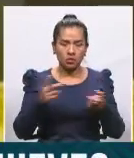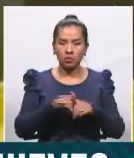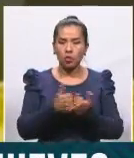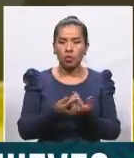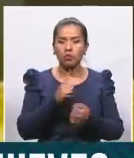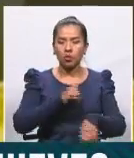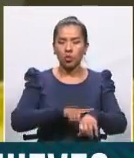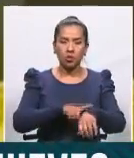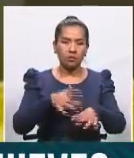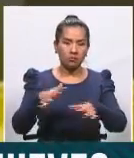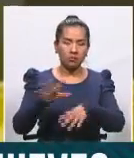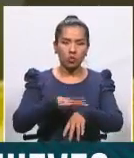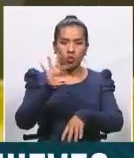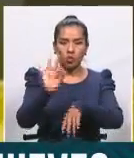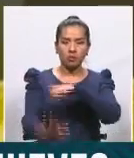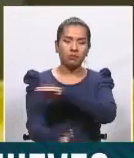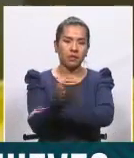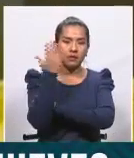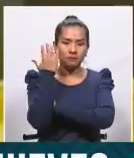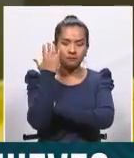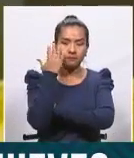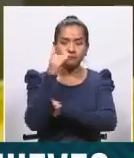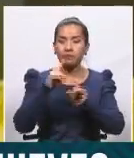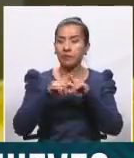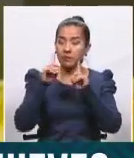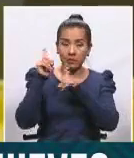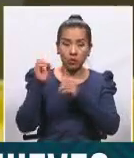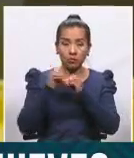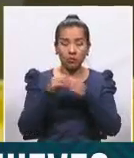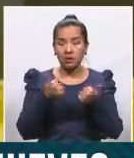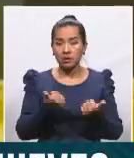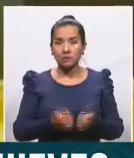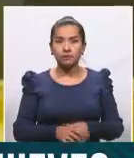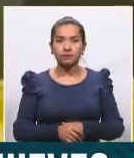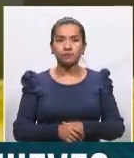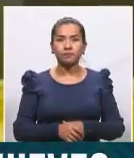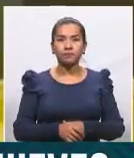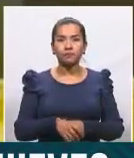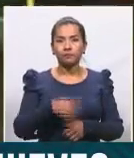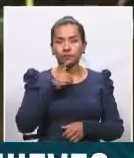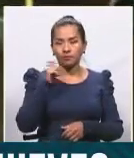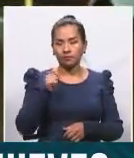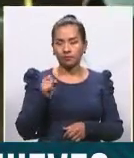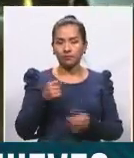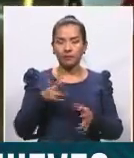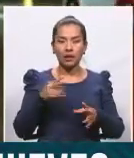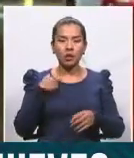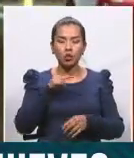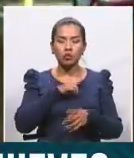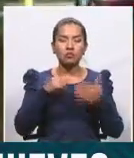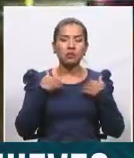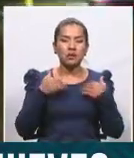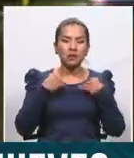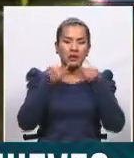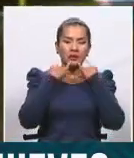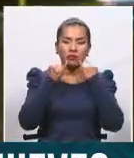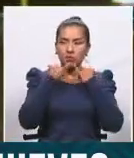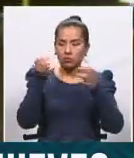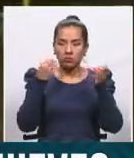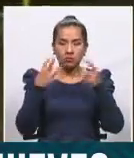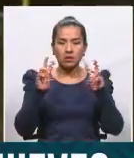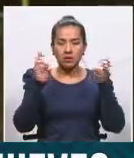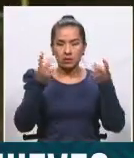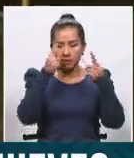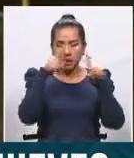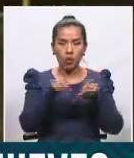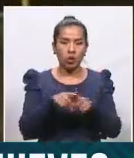las 9 de la mañana. ¿Alguna consulta en estudios, Camila? Douglas, por favor, teníamos información de que, de